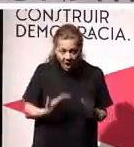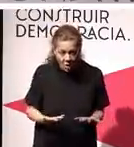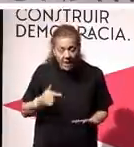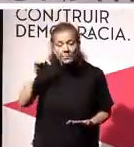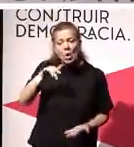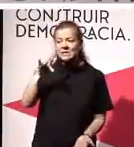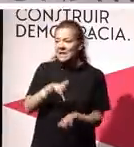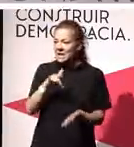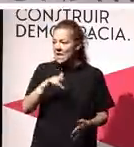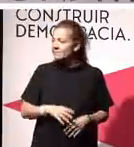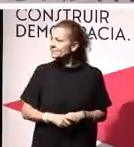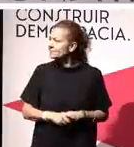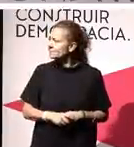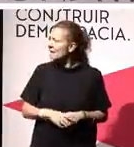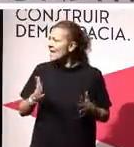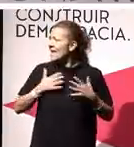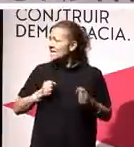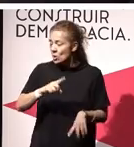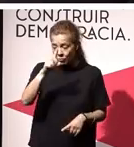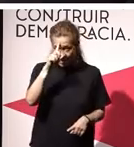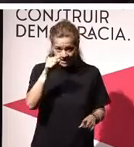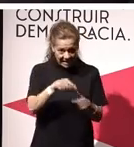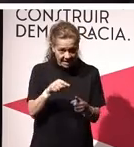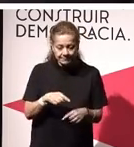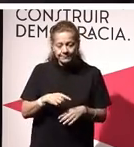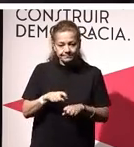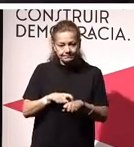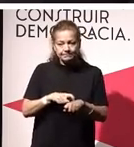el Día de la Salud Mental.